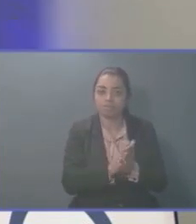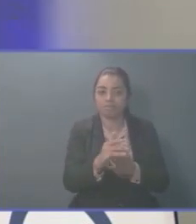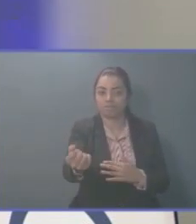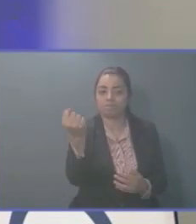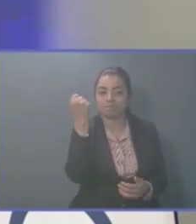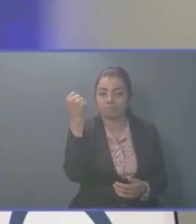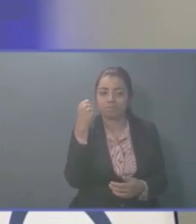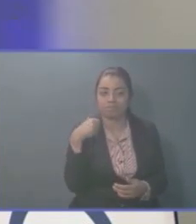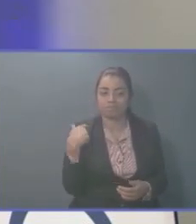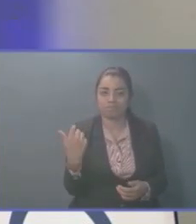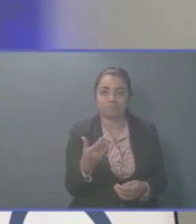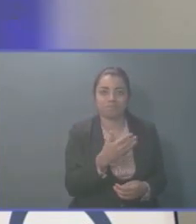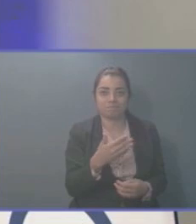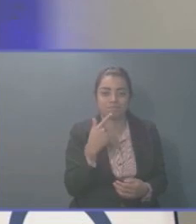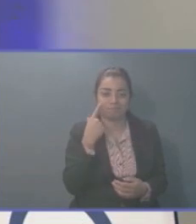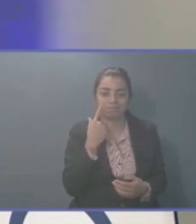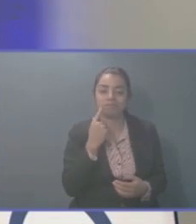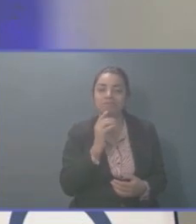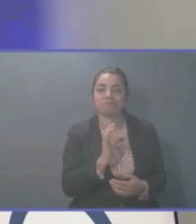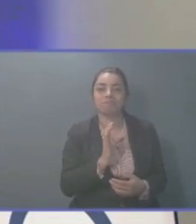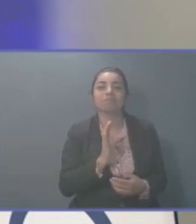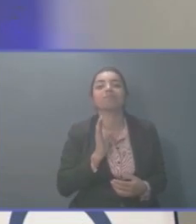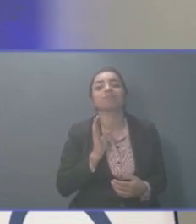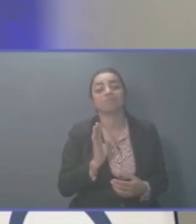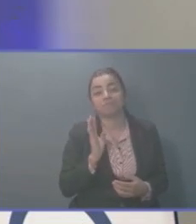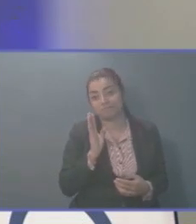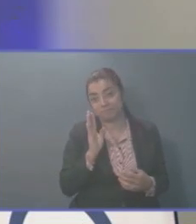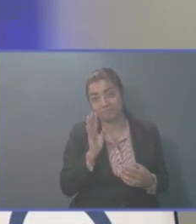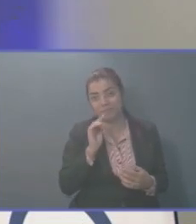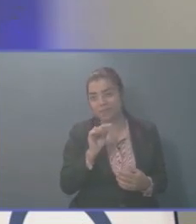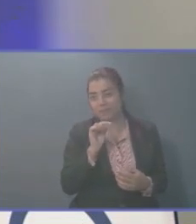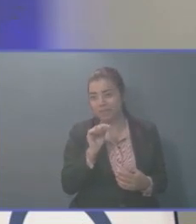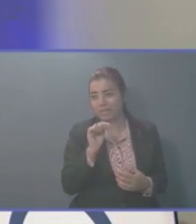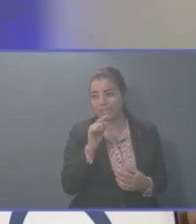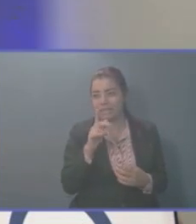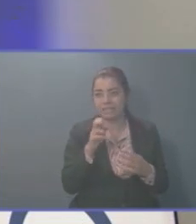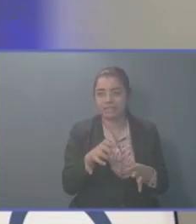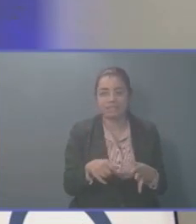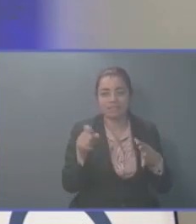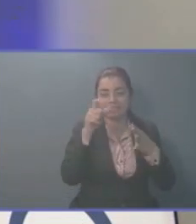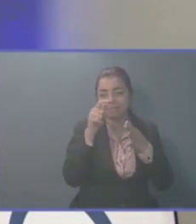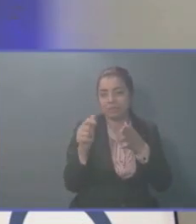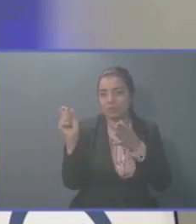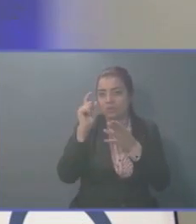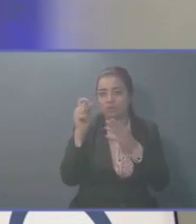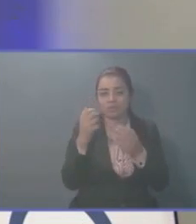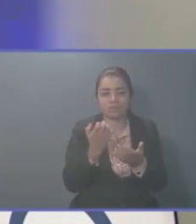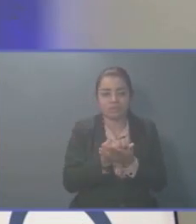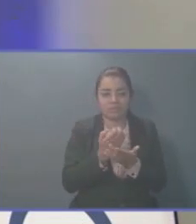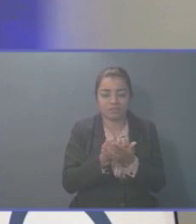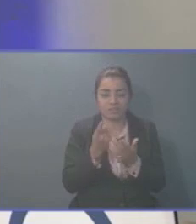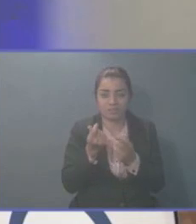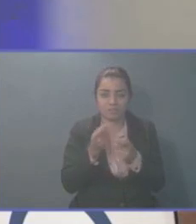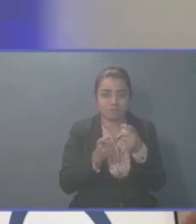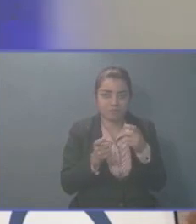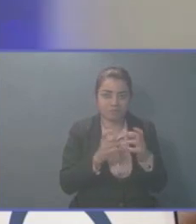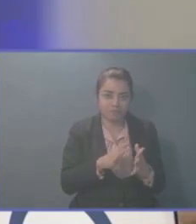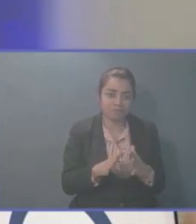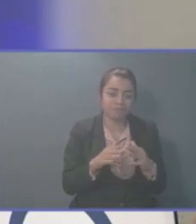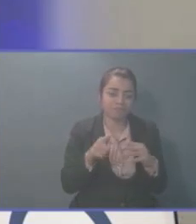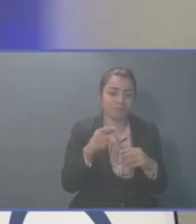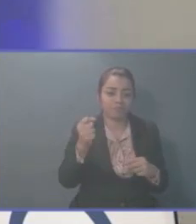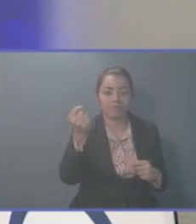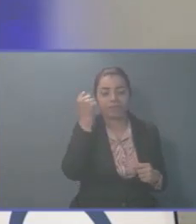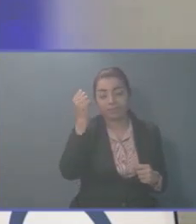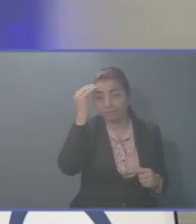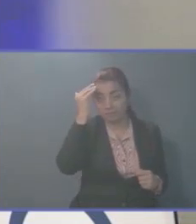ayer salía a la luz a través de un centro, digamos, de estudios económicos, que es importante también